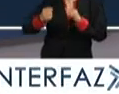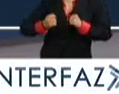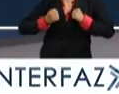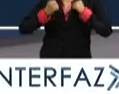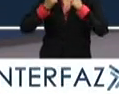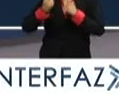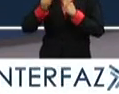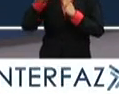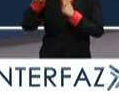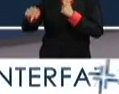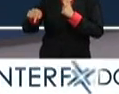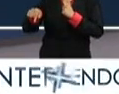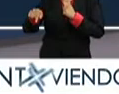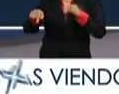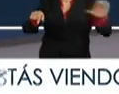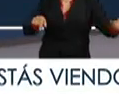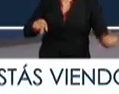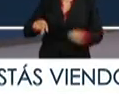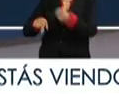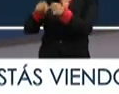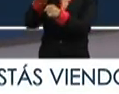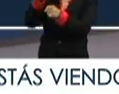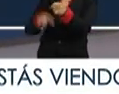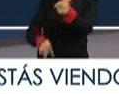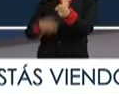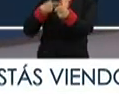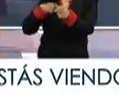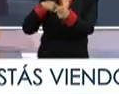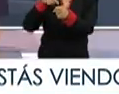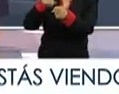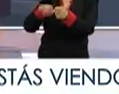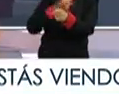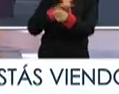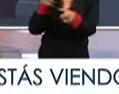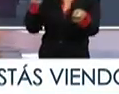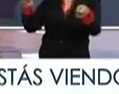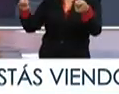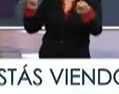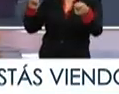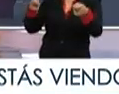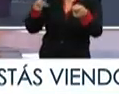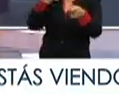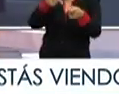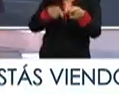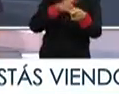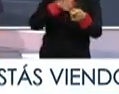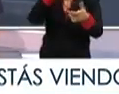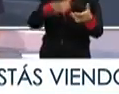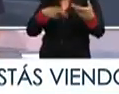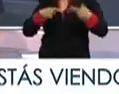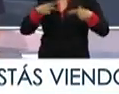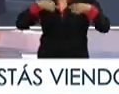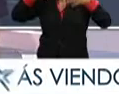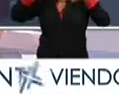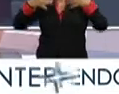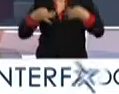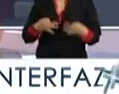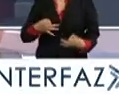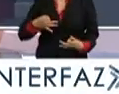forma están ahí. Sin embargo, la capacidad para administrarlas y para manejarlas, para conducirlas a buen